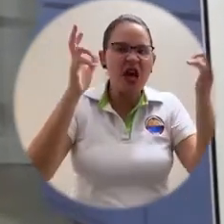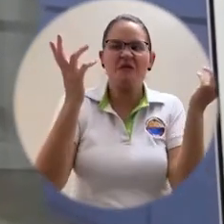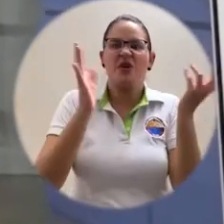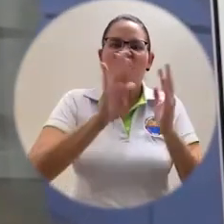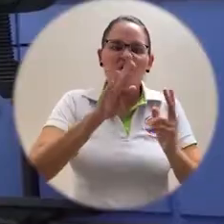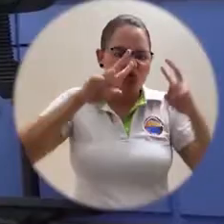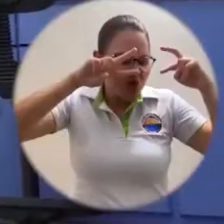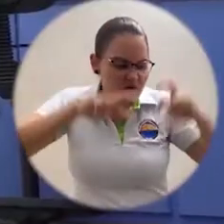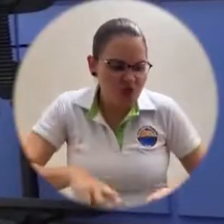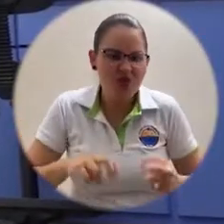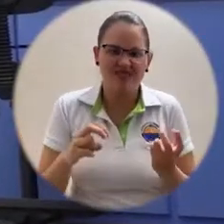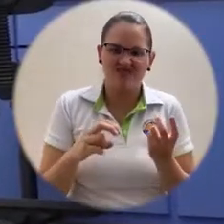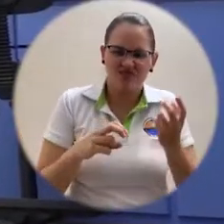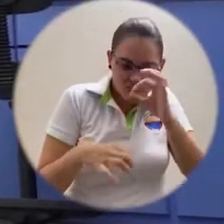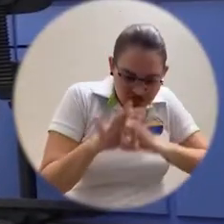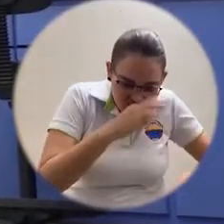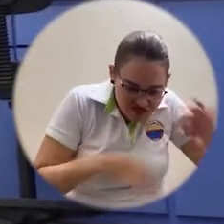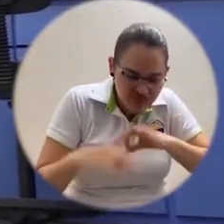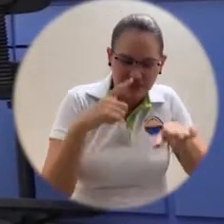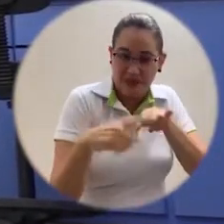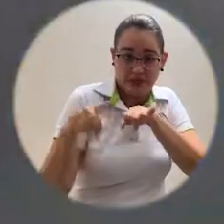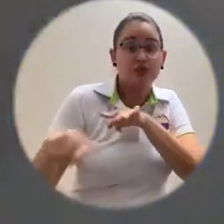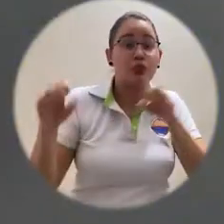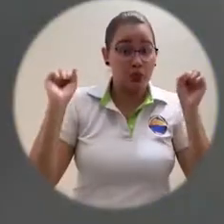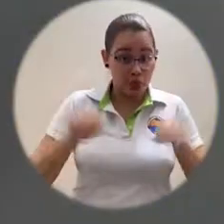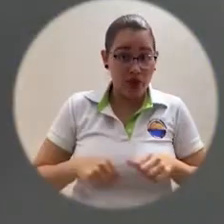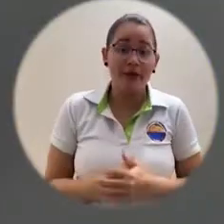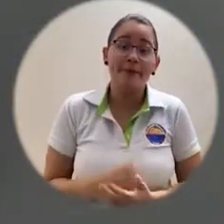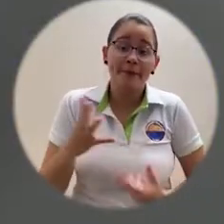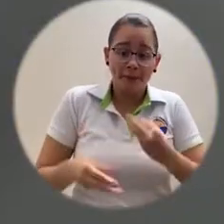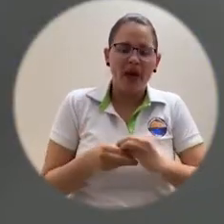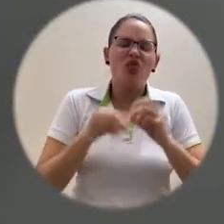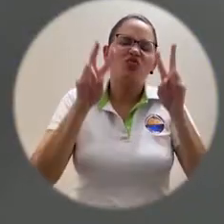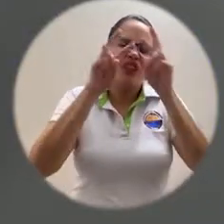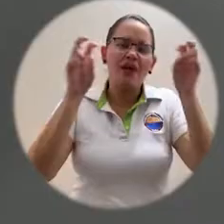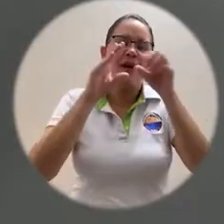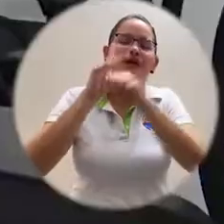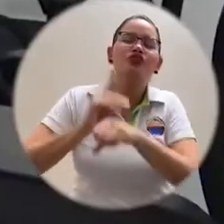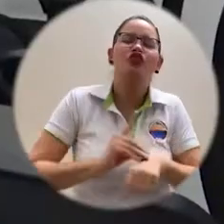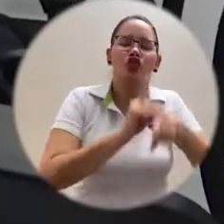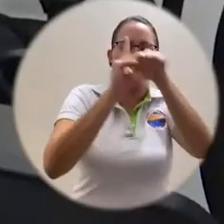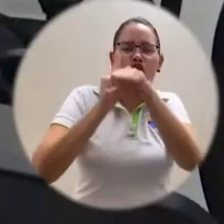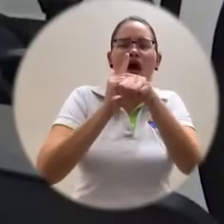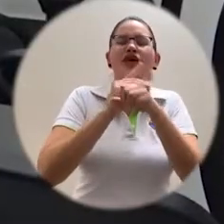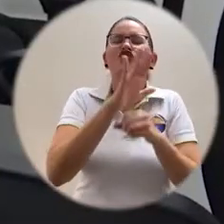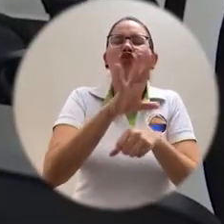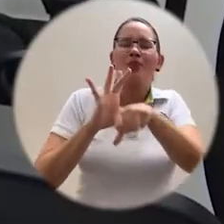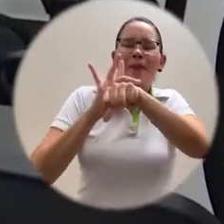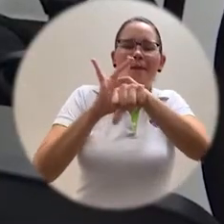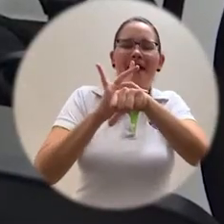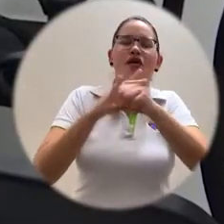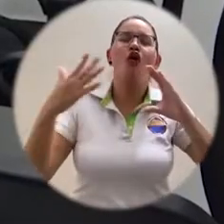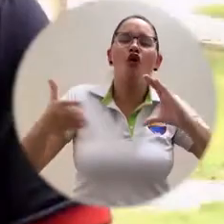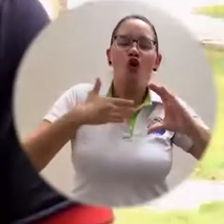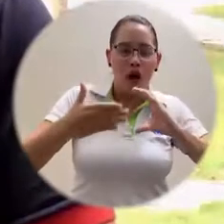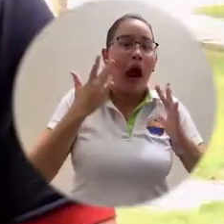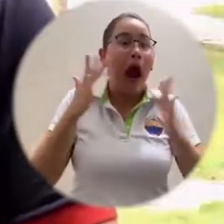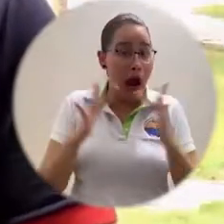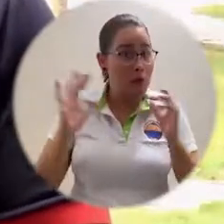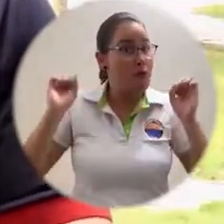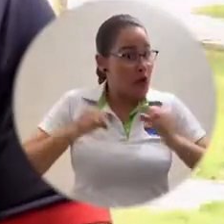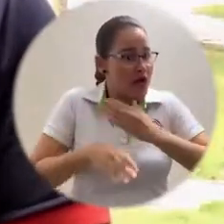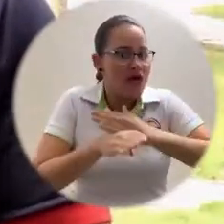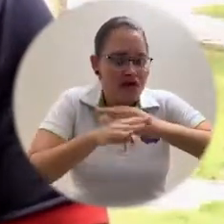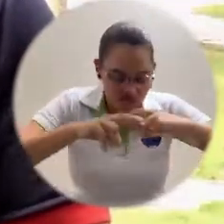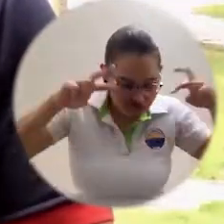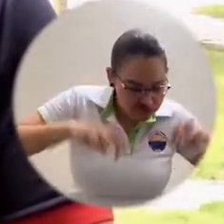temas de investigación relacionados con todo el tema de diagnóstico molecular aplicado a múltiples situaciones de investigación desde el doctorado en medicina tropical.